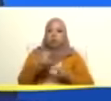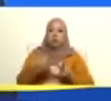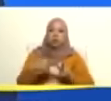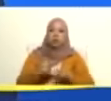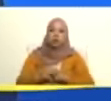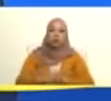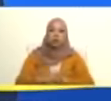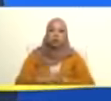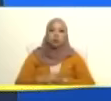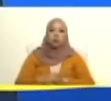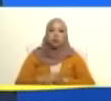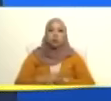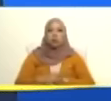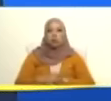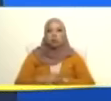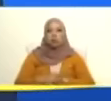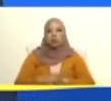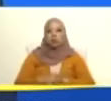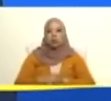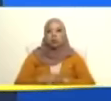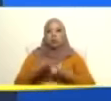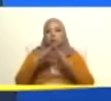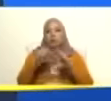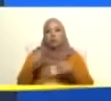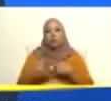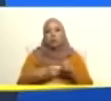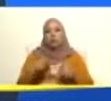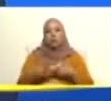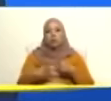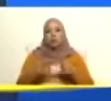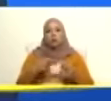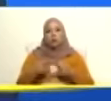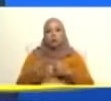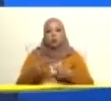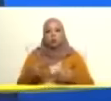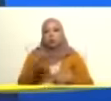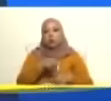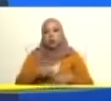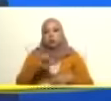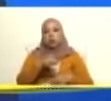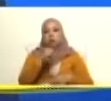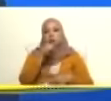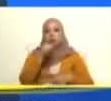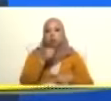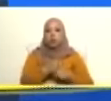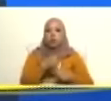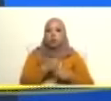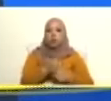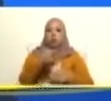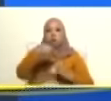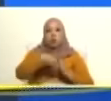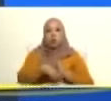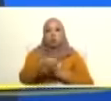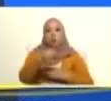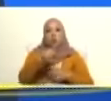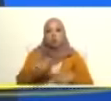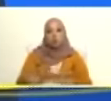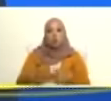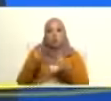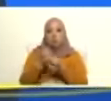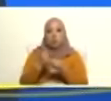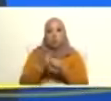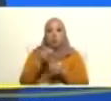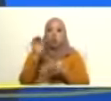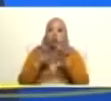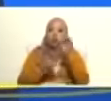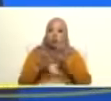General Padrino me diga cómo marchan todos esos procesos de control fronterizo, a fondo, con supervisión,